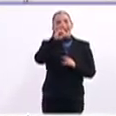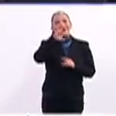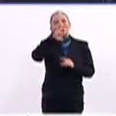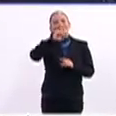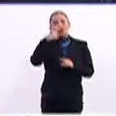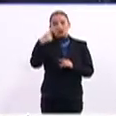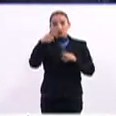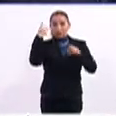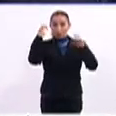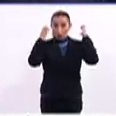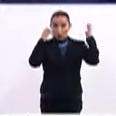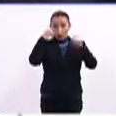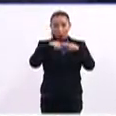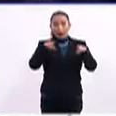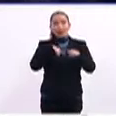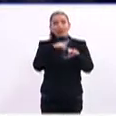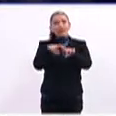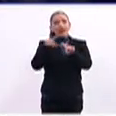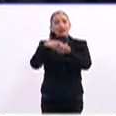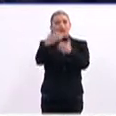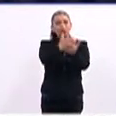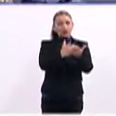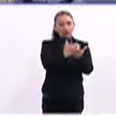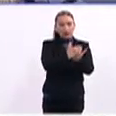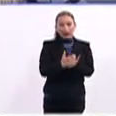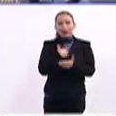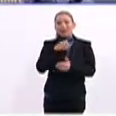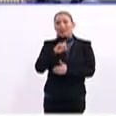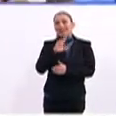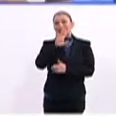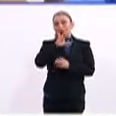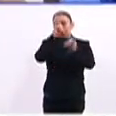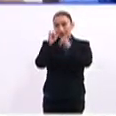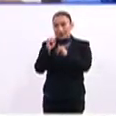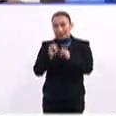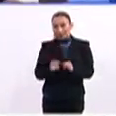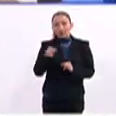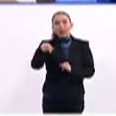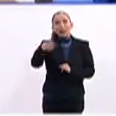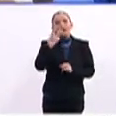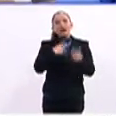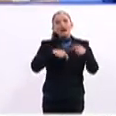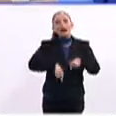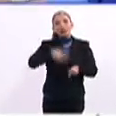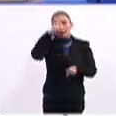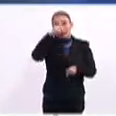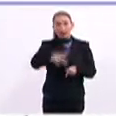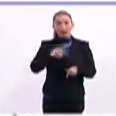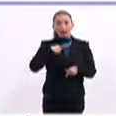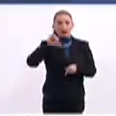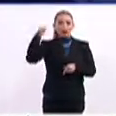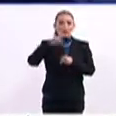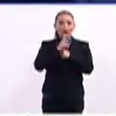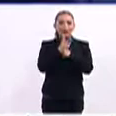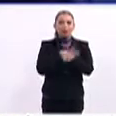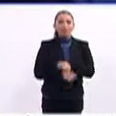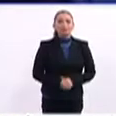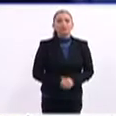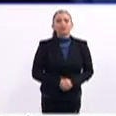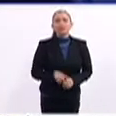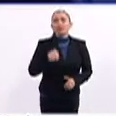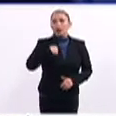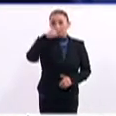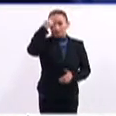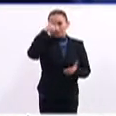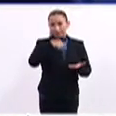Sus muestras suman más de 60 colectivas y 35 individuales que llegaron a México y el extranjero. Yo creo